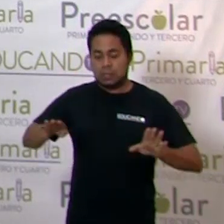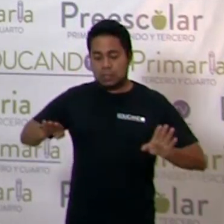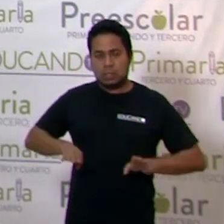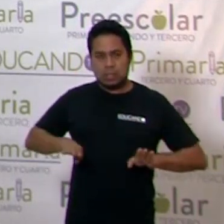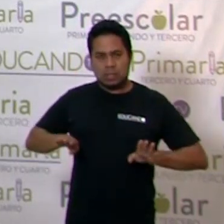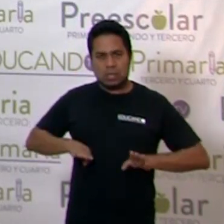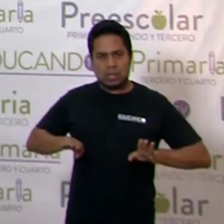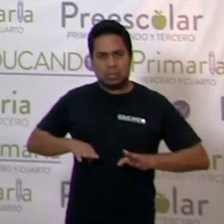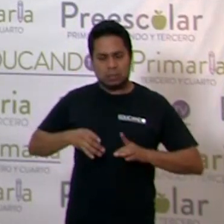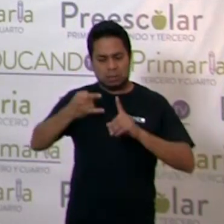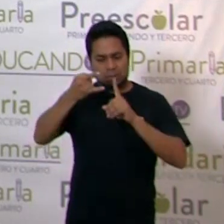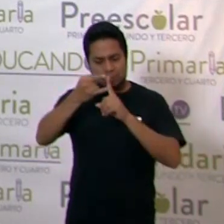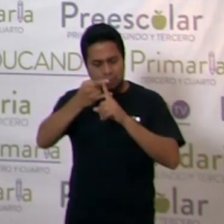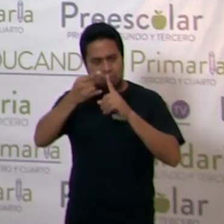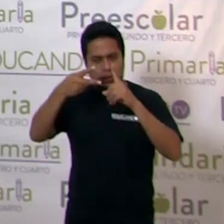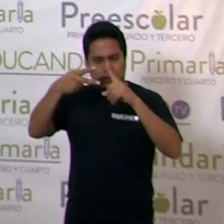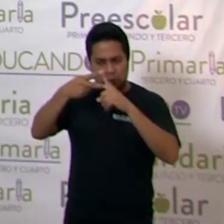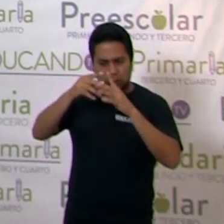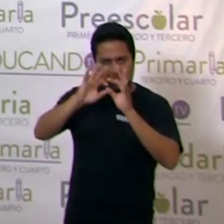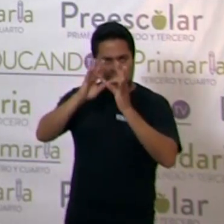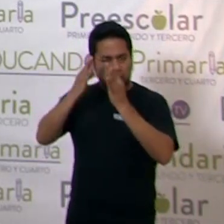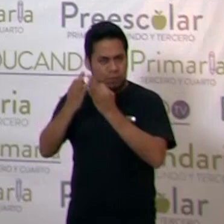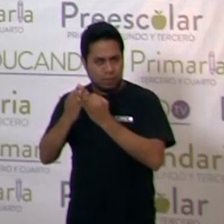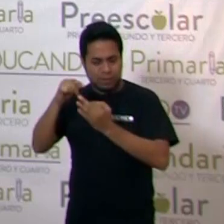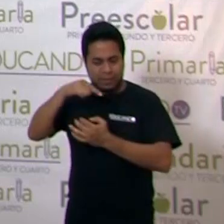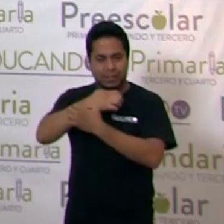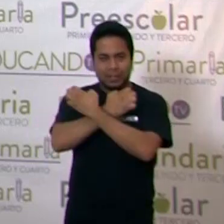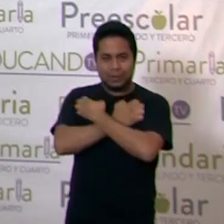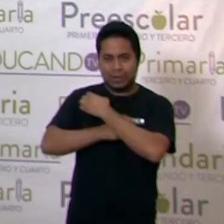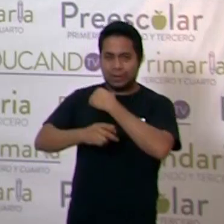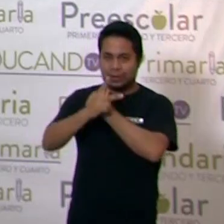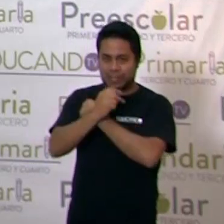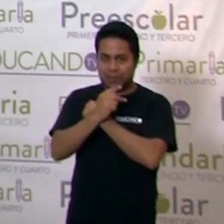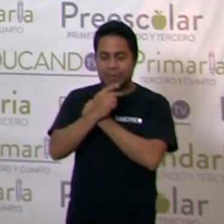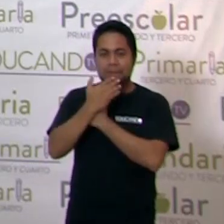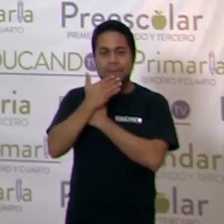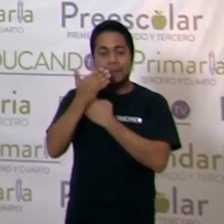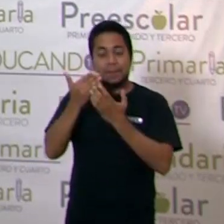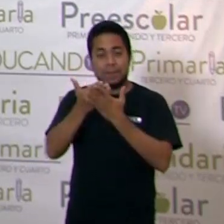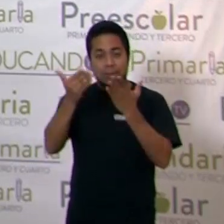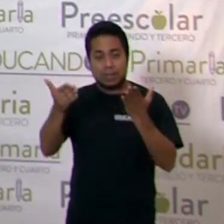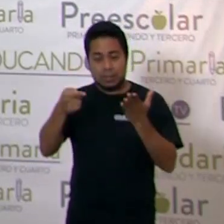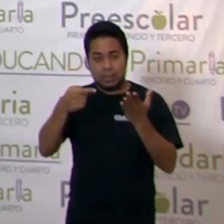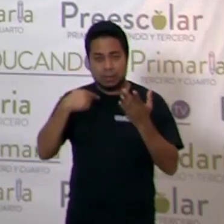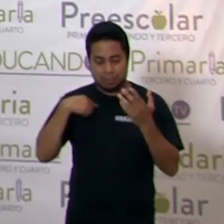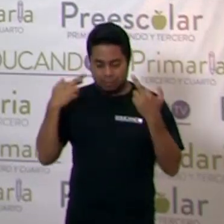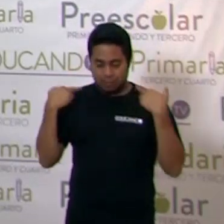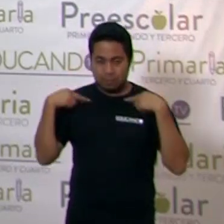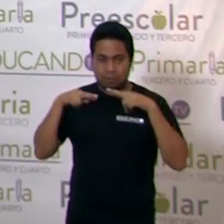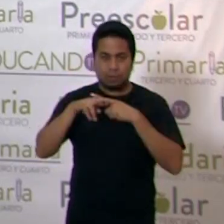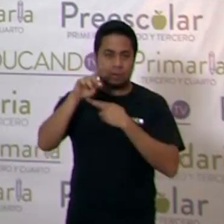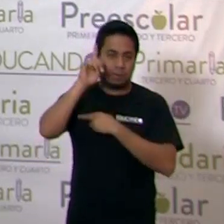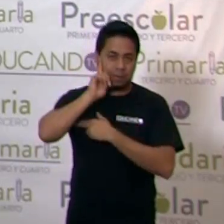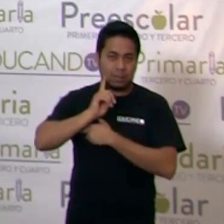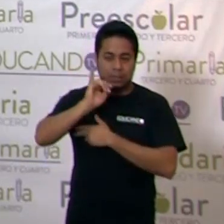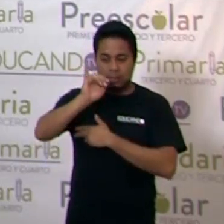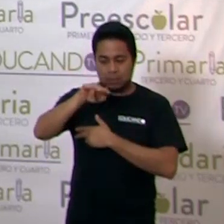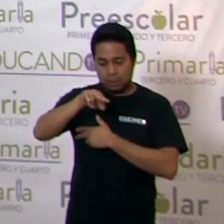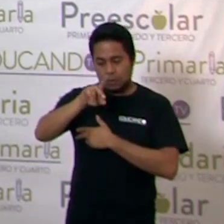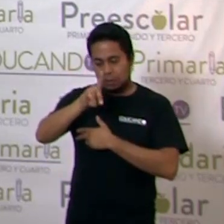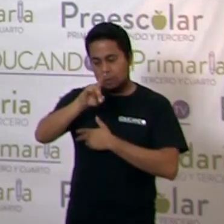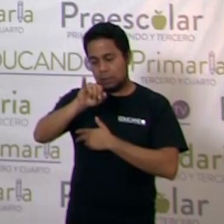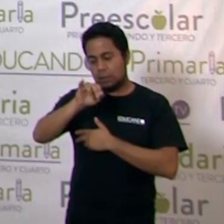figuras geométricas educando TV te da la bienvenida y yo Indira Bautista te voy a acompañar a lo largo de toda